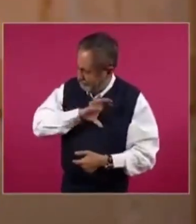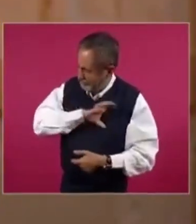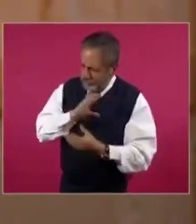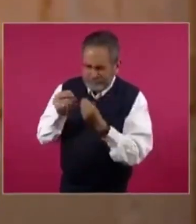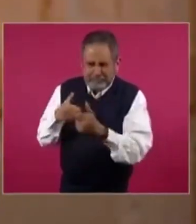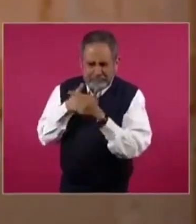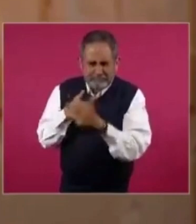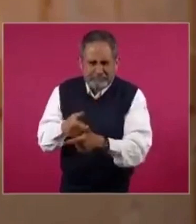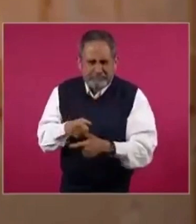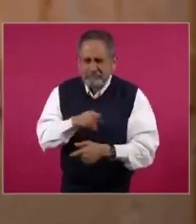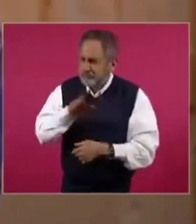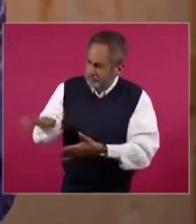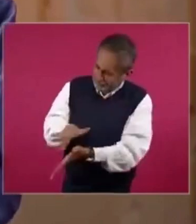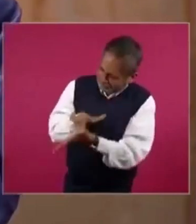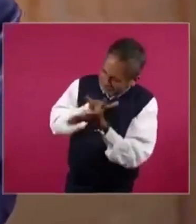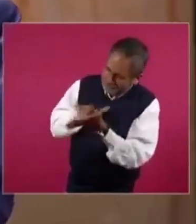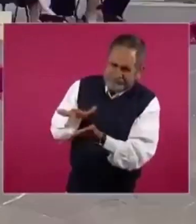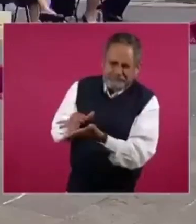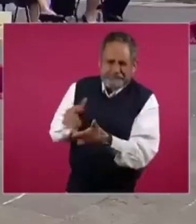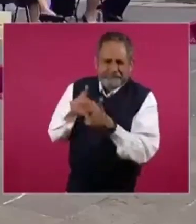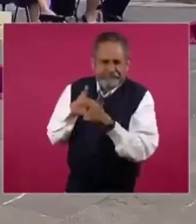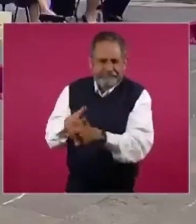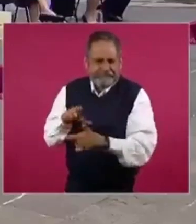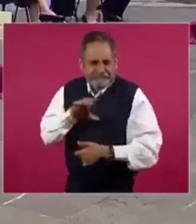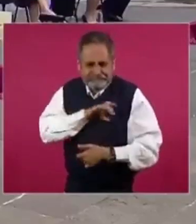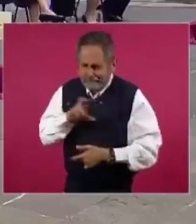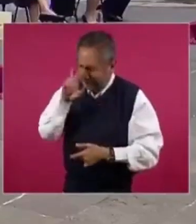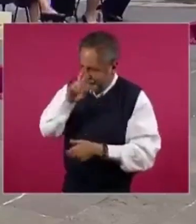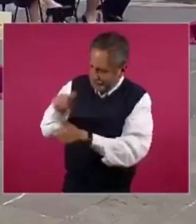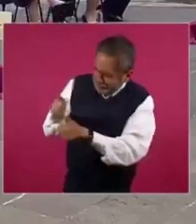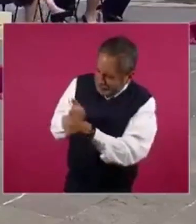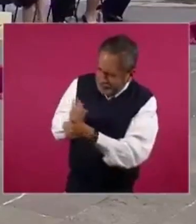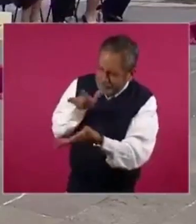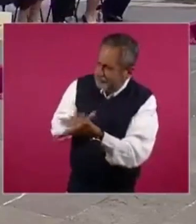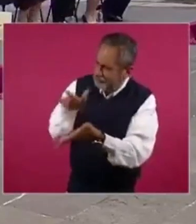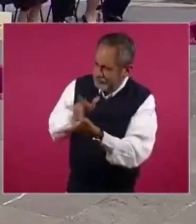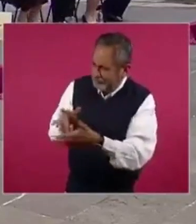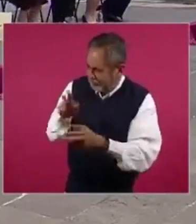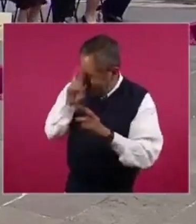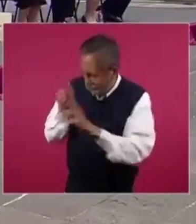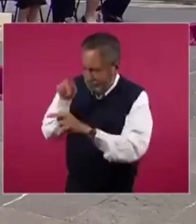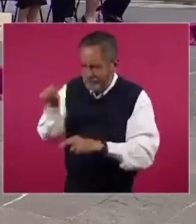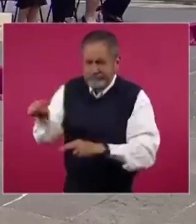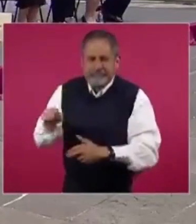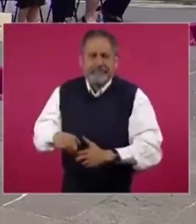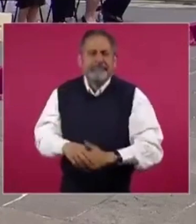y tienes nuestro apoyo y nuestro respaldo.